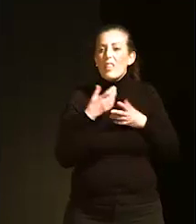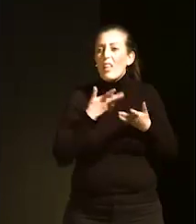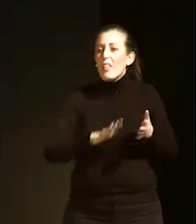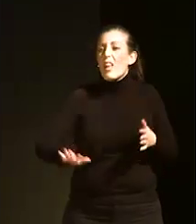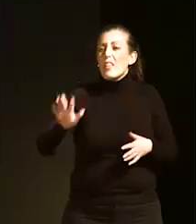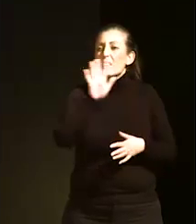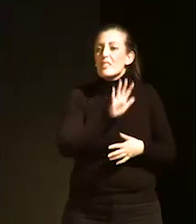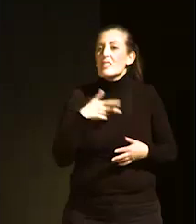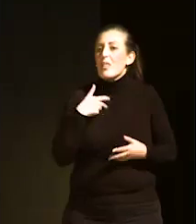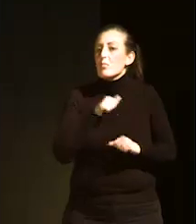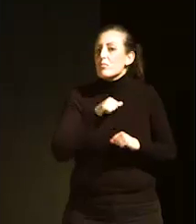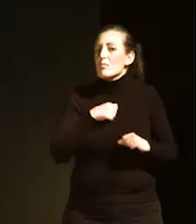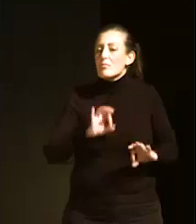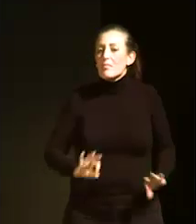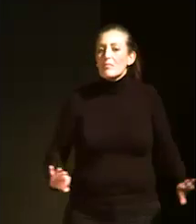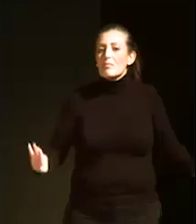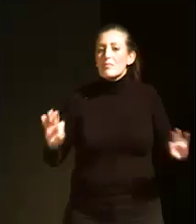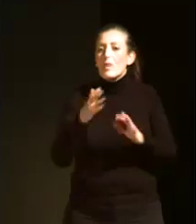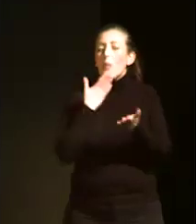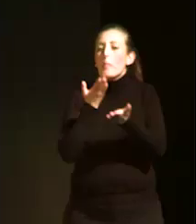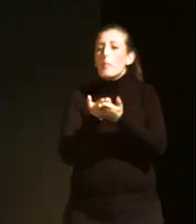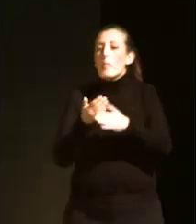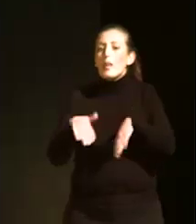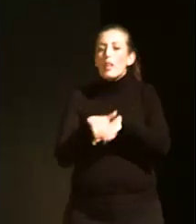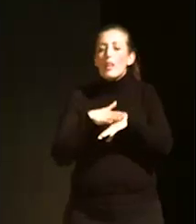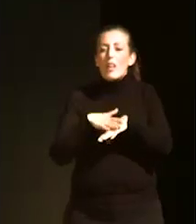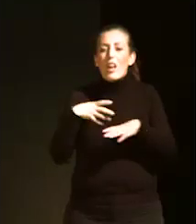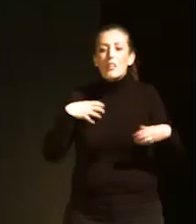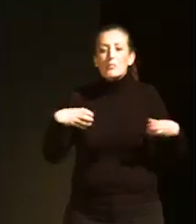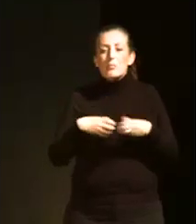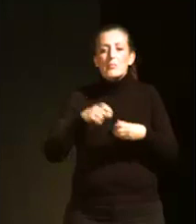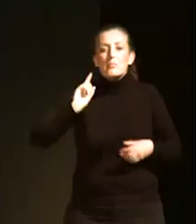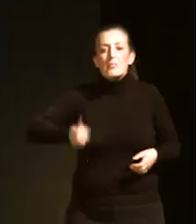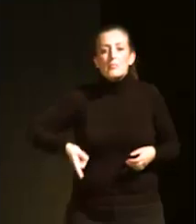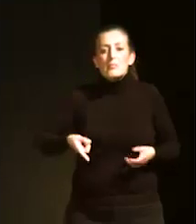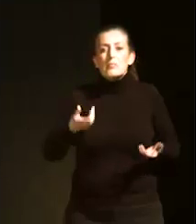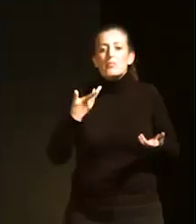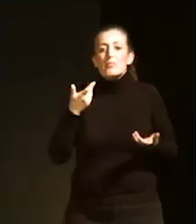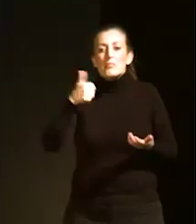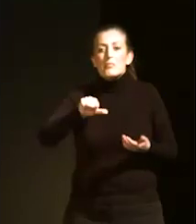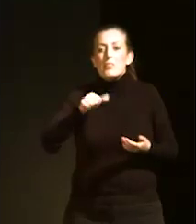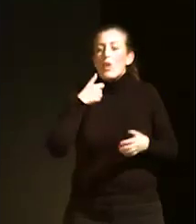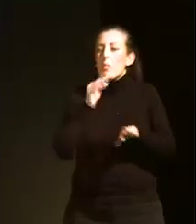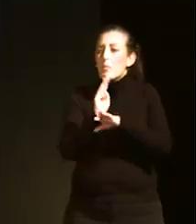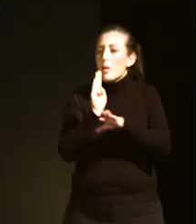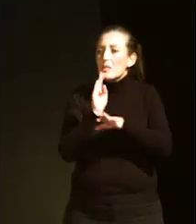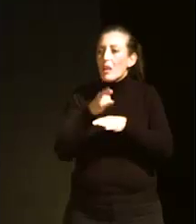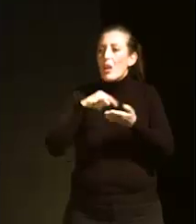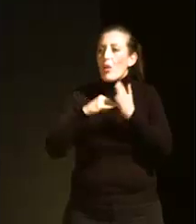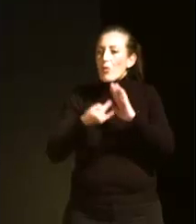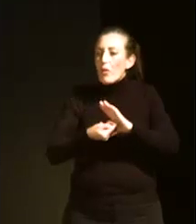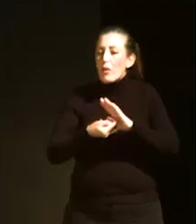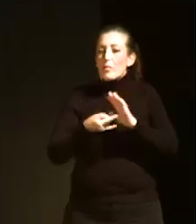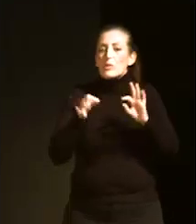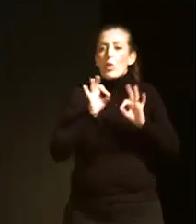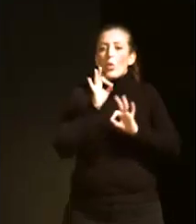nada que se le puede pedir a un estado colonial como vamos a crear y mantener formas orgánicas